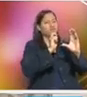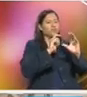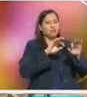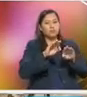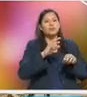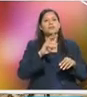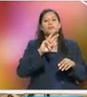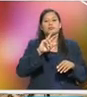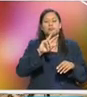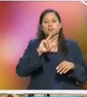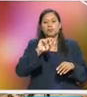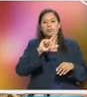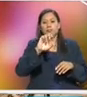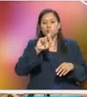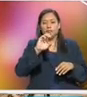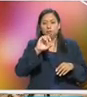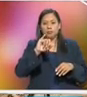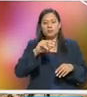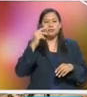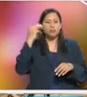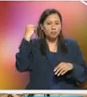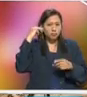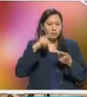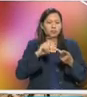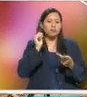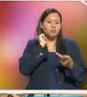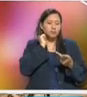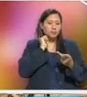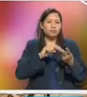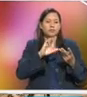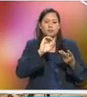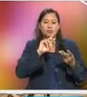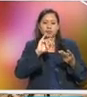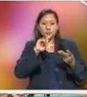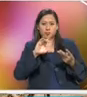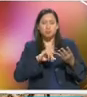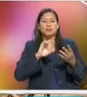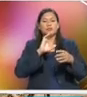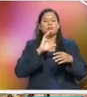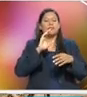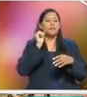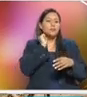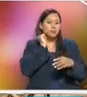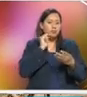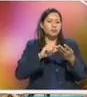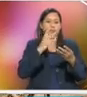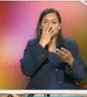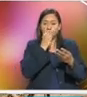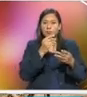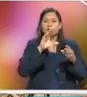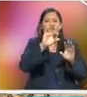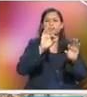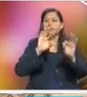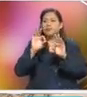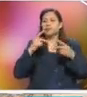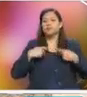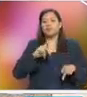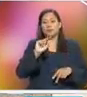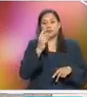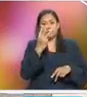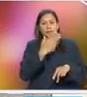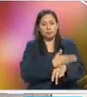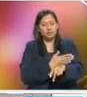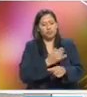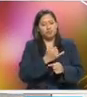en Valladolid, hoy Morelia, en Acopilco, en Azcapotzalco y en Coyoacán, hasta formar un equipo de 73